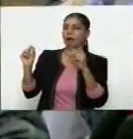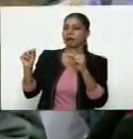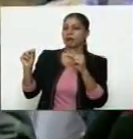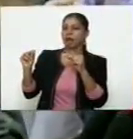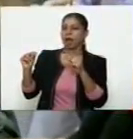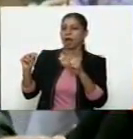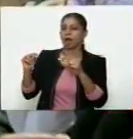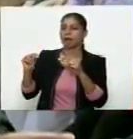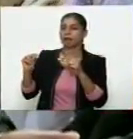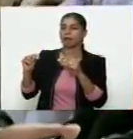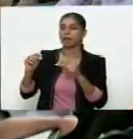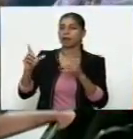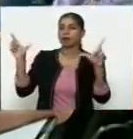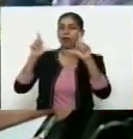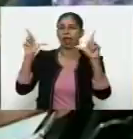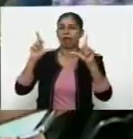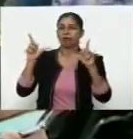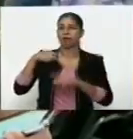en el programa.